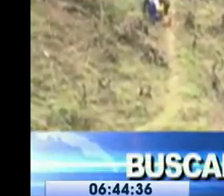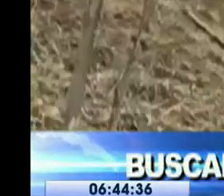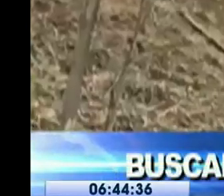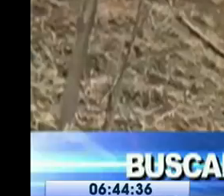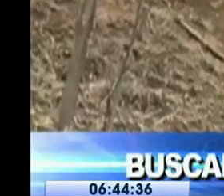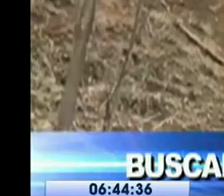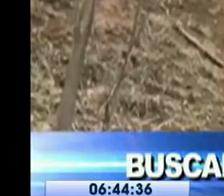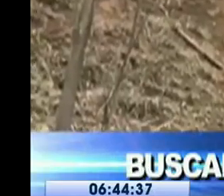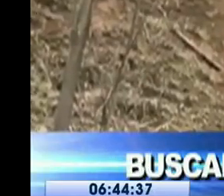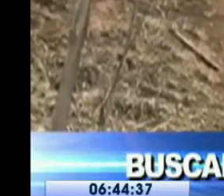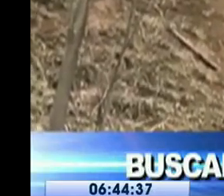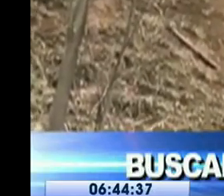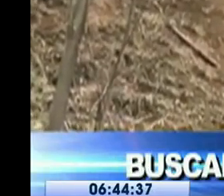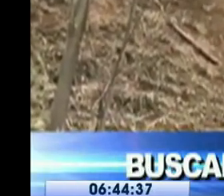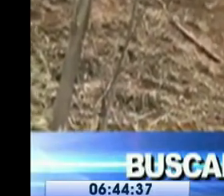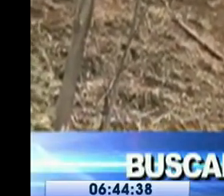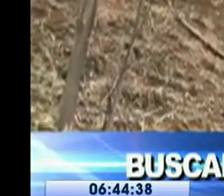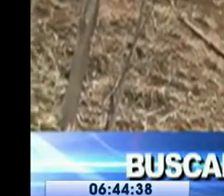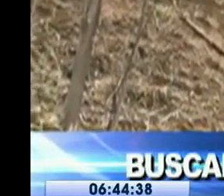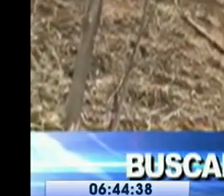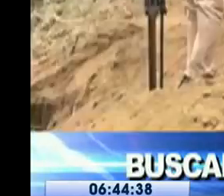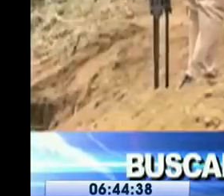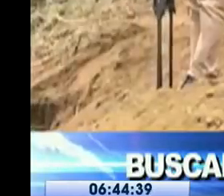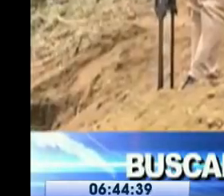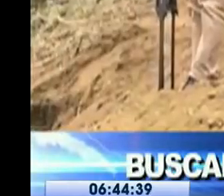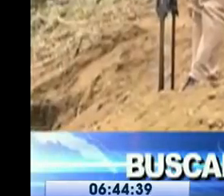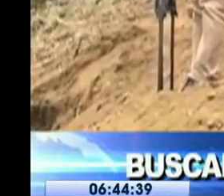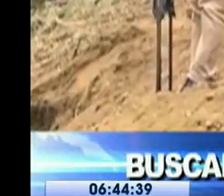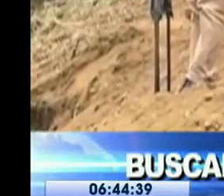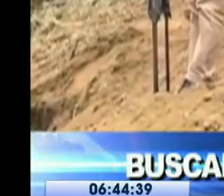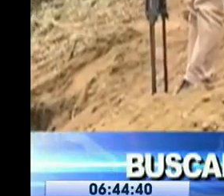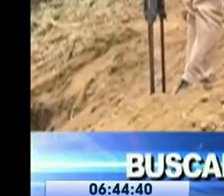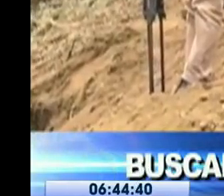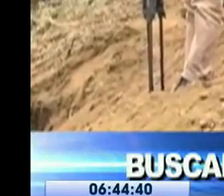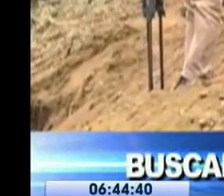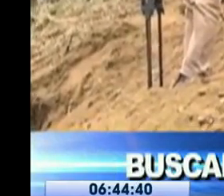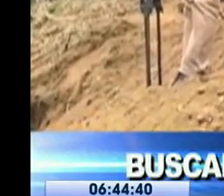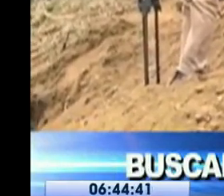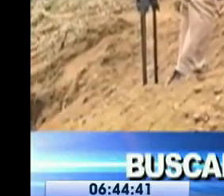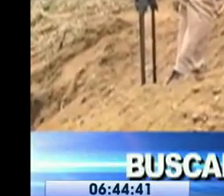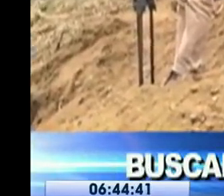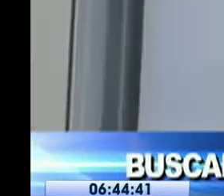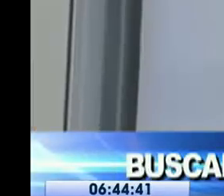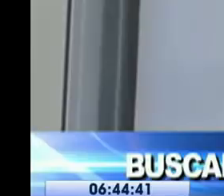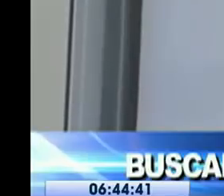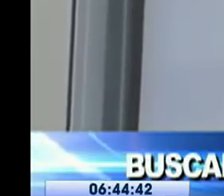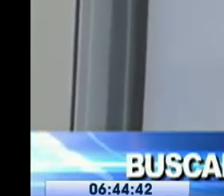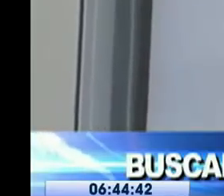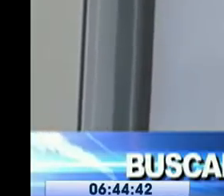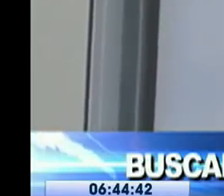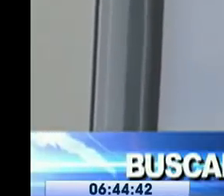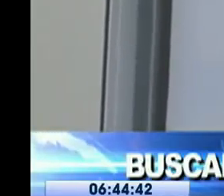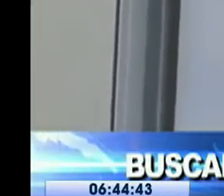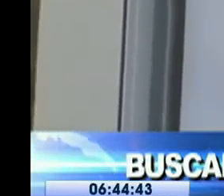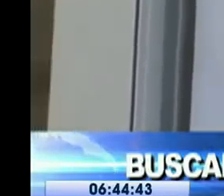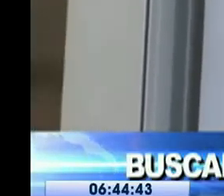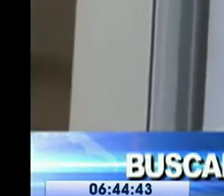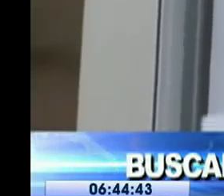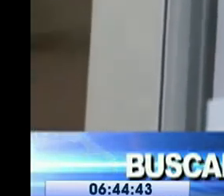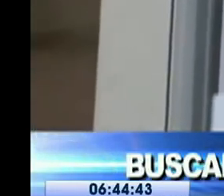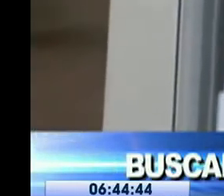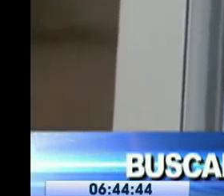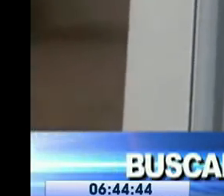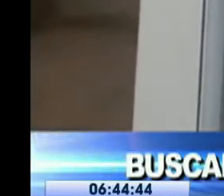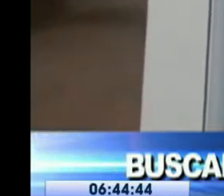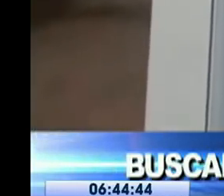Detenido confiesa haber participado de la violación y asesinato de una menor desaparecida en el 2014. Este caso se sumaría a